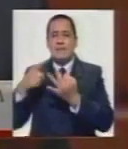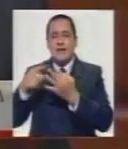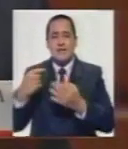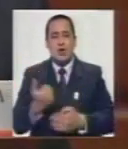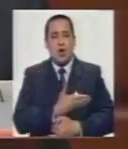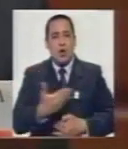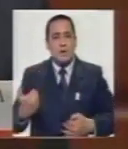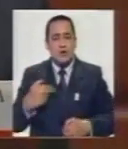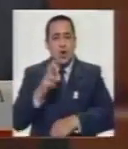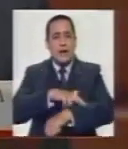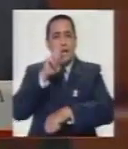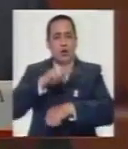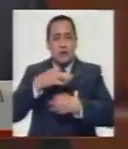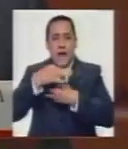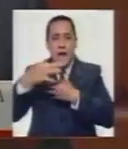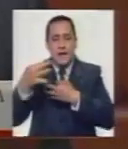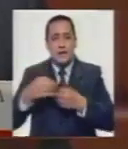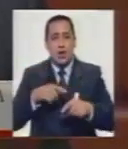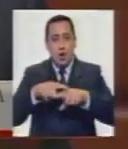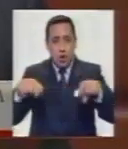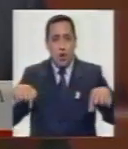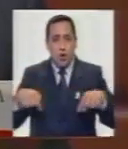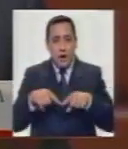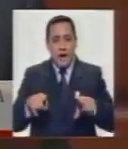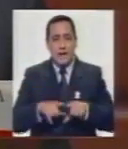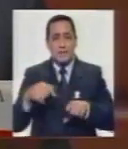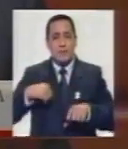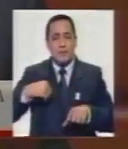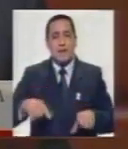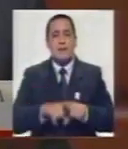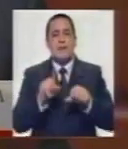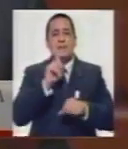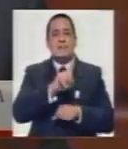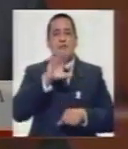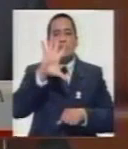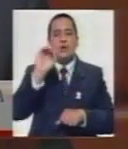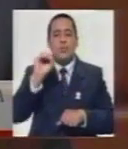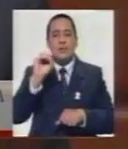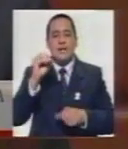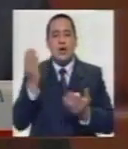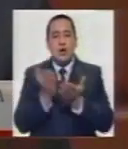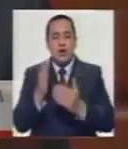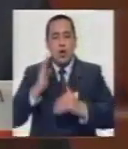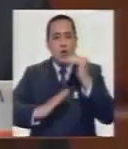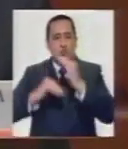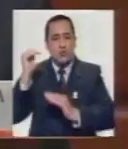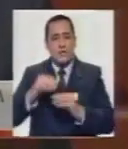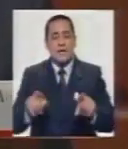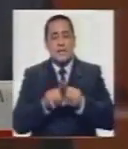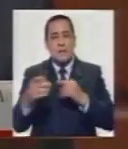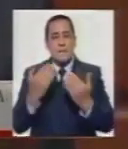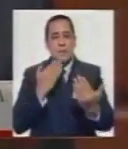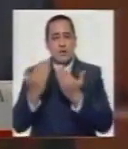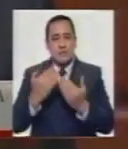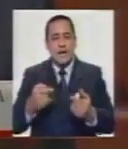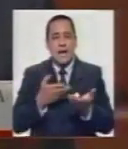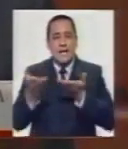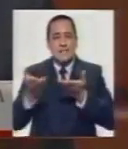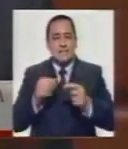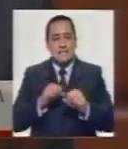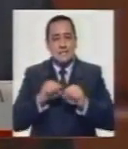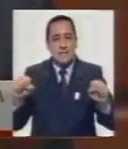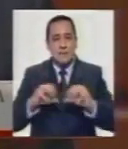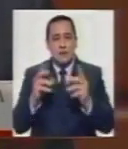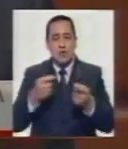gobiernos regionales y locales para la construcción de más de 150 escuelas y se está modernizando el sistema